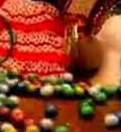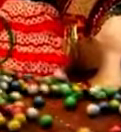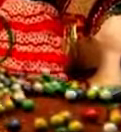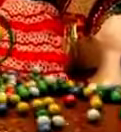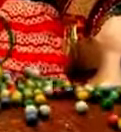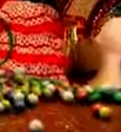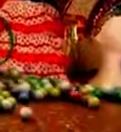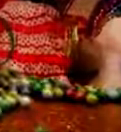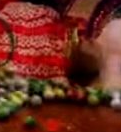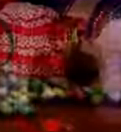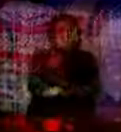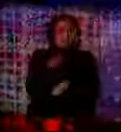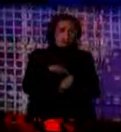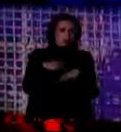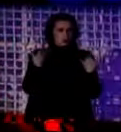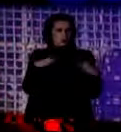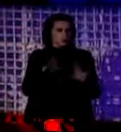carn